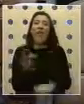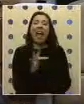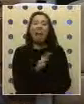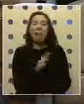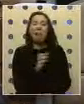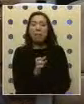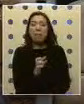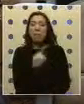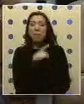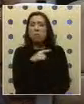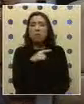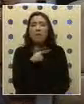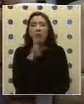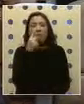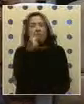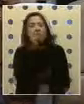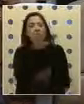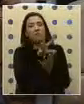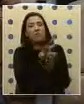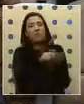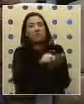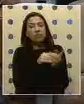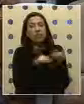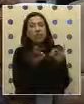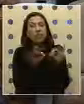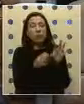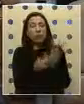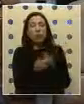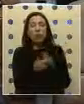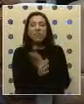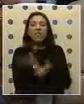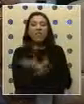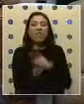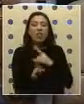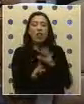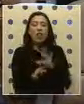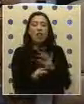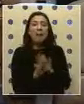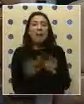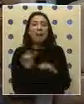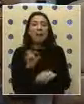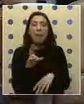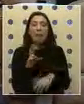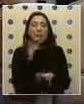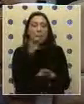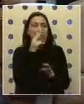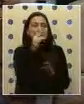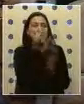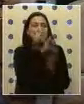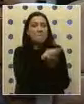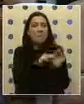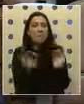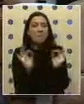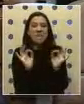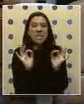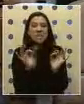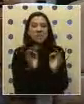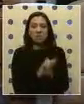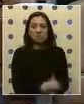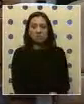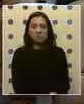porque están inspiradas en ese modelo. Por eso no quiere más ISAPRE, porque están inspiradas en ese